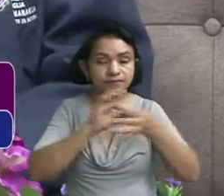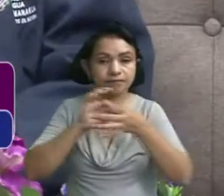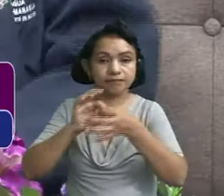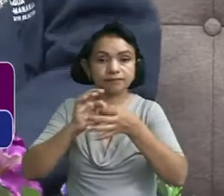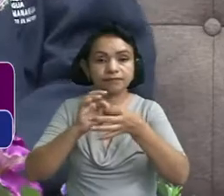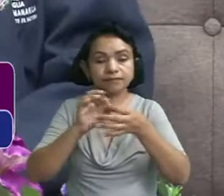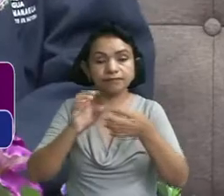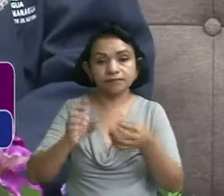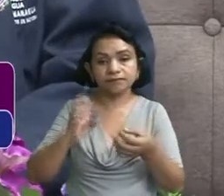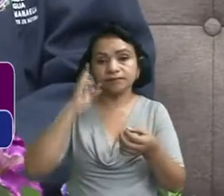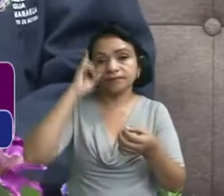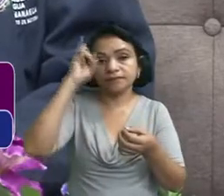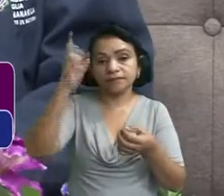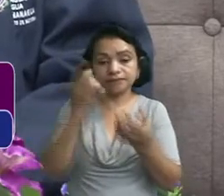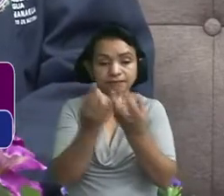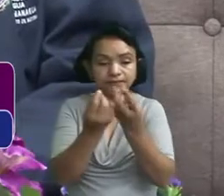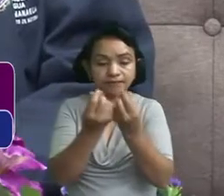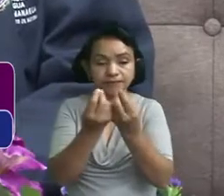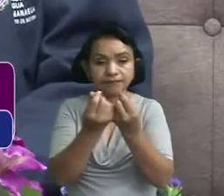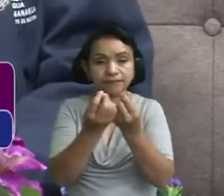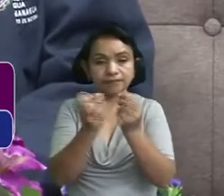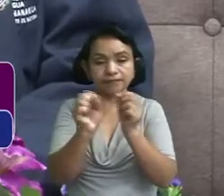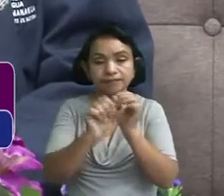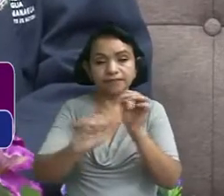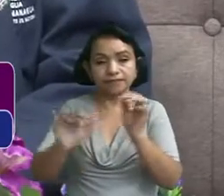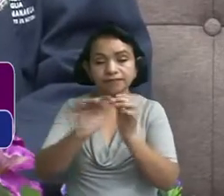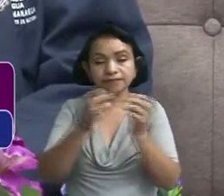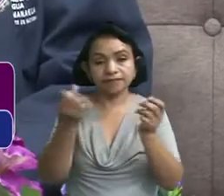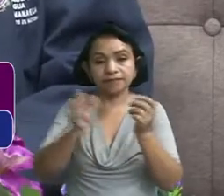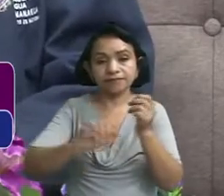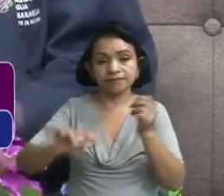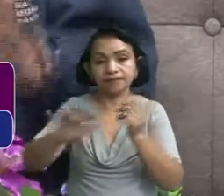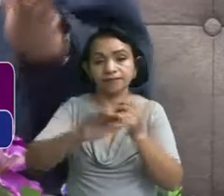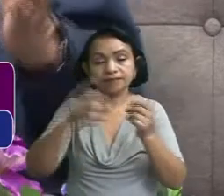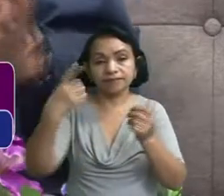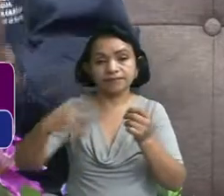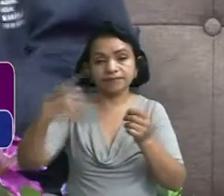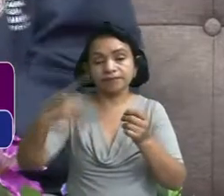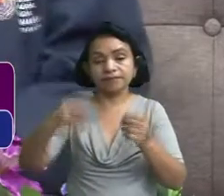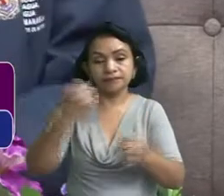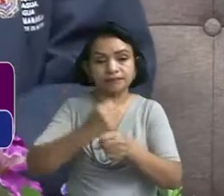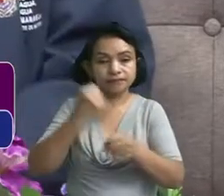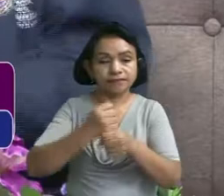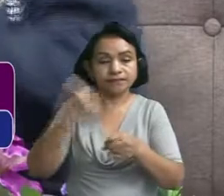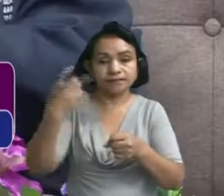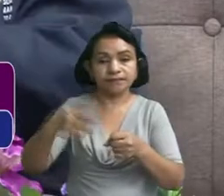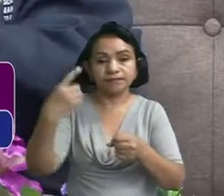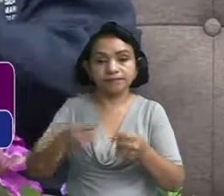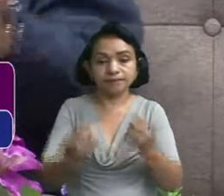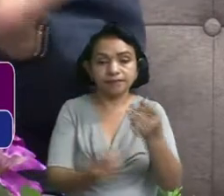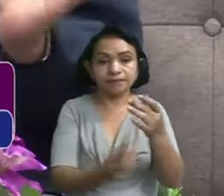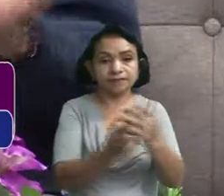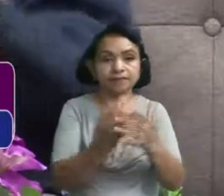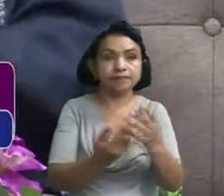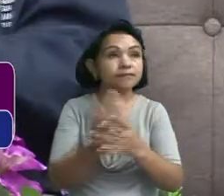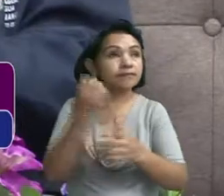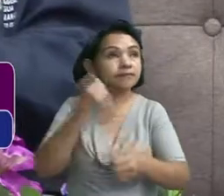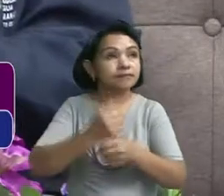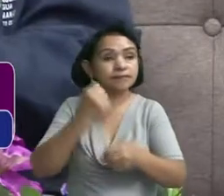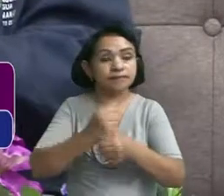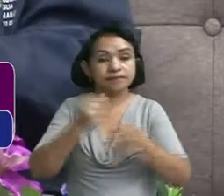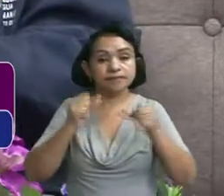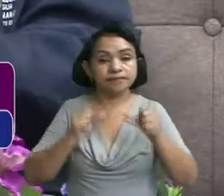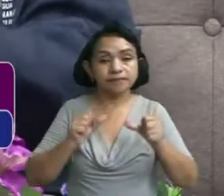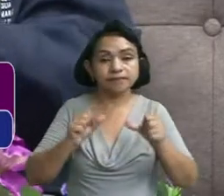la economía, para asegurar los derechos sociales del pueblo, los derechos de los trabajadores, los derechos de los productores. Entonces, todo eso se vino trabajando y